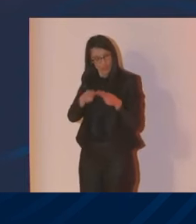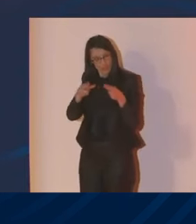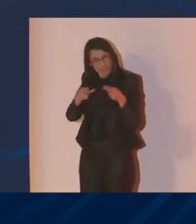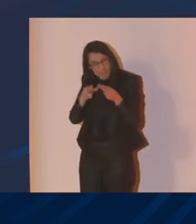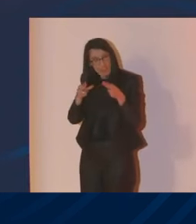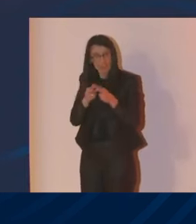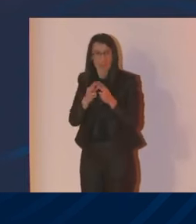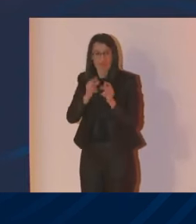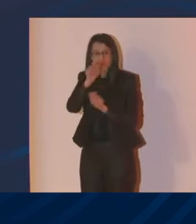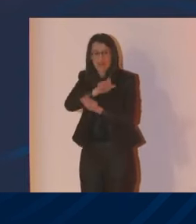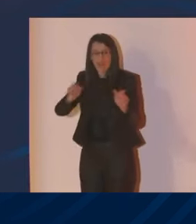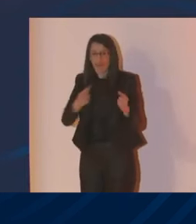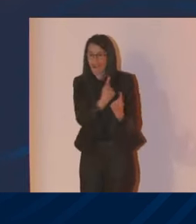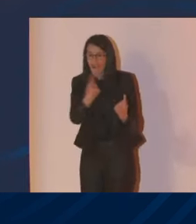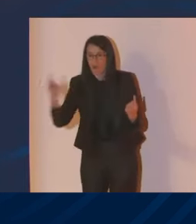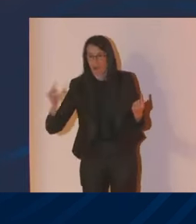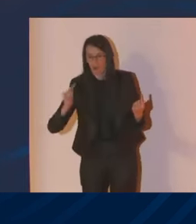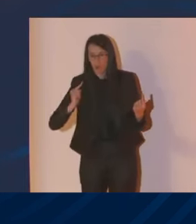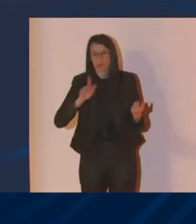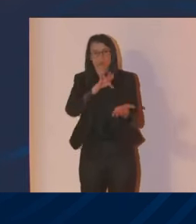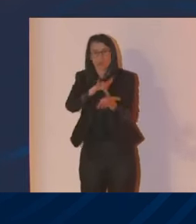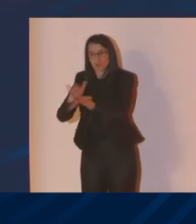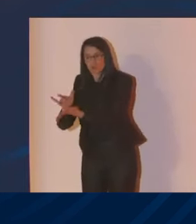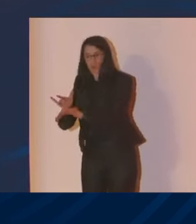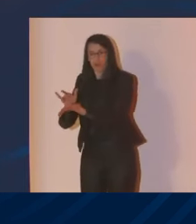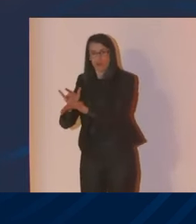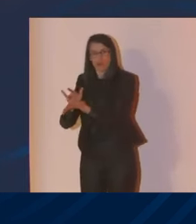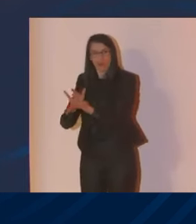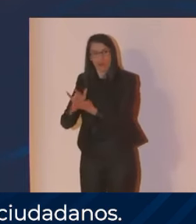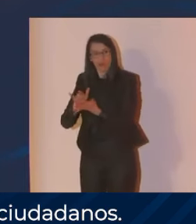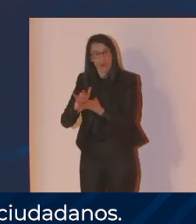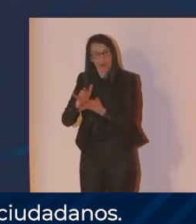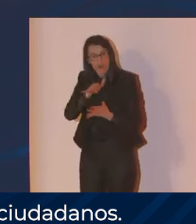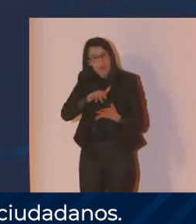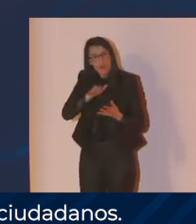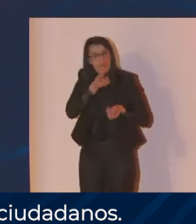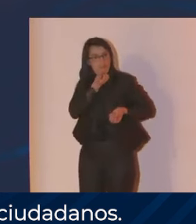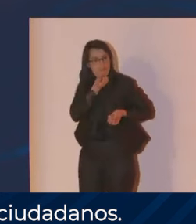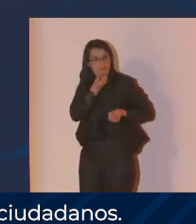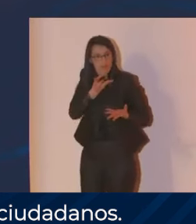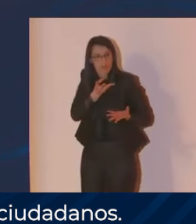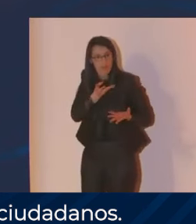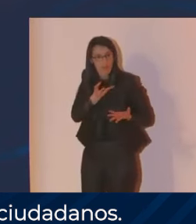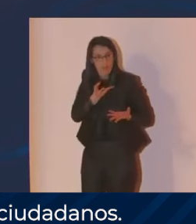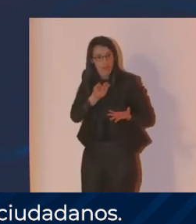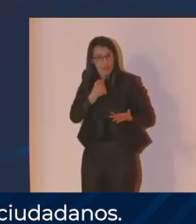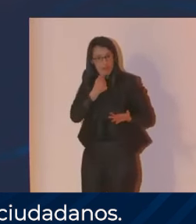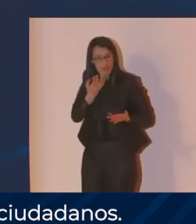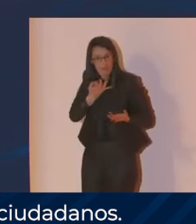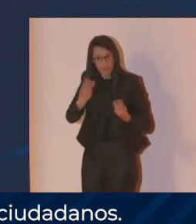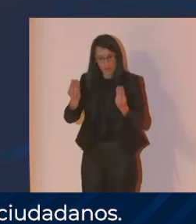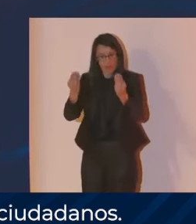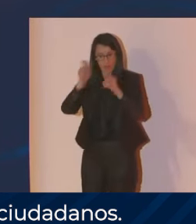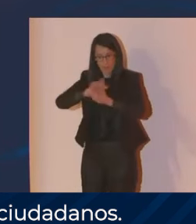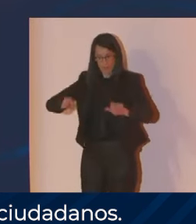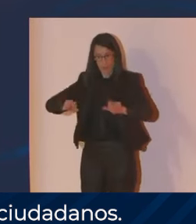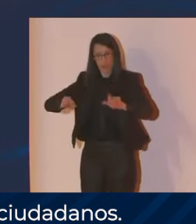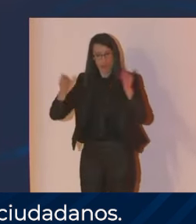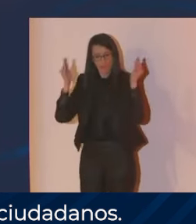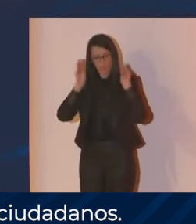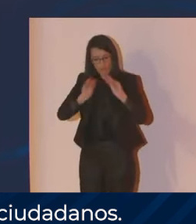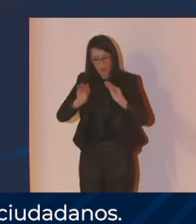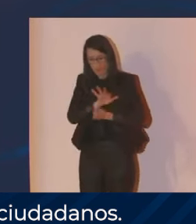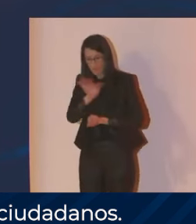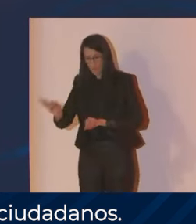que nos afecta a todos y a todas, debe ocupar un lugar preeminente entre la información que nos forma como personas y